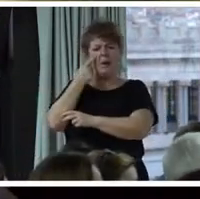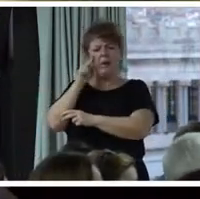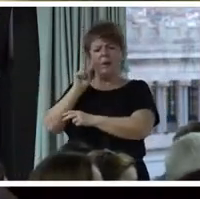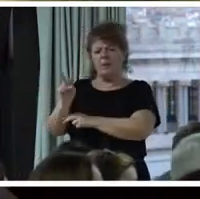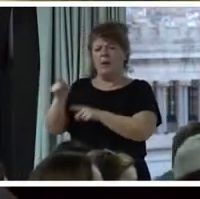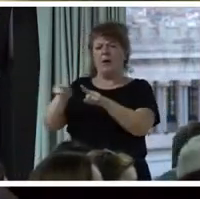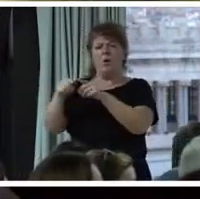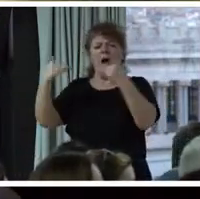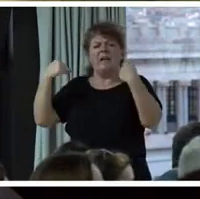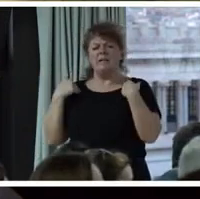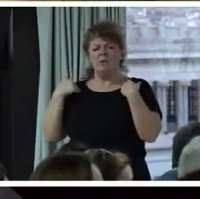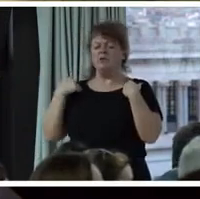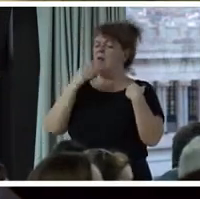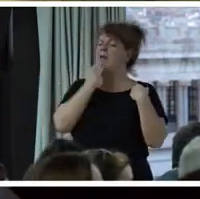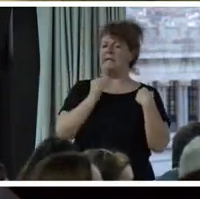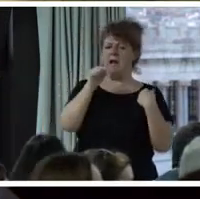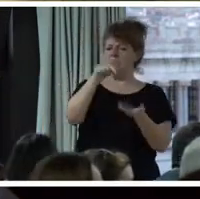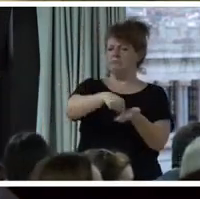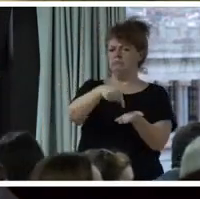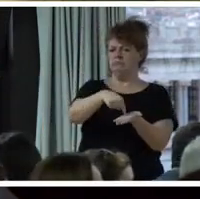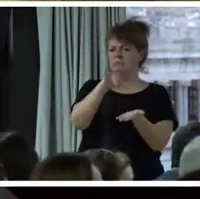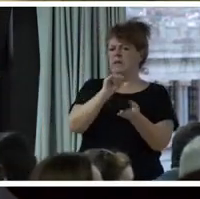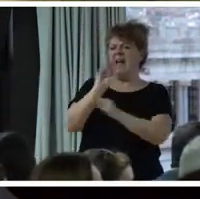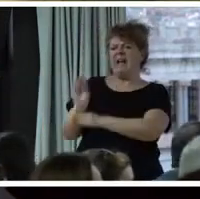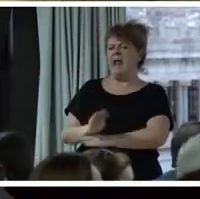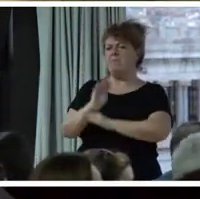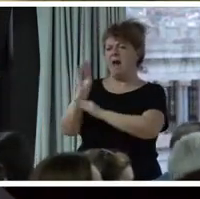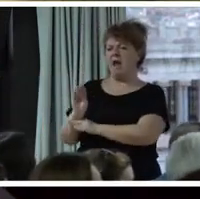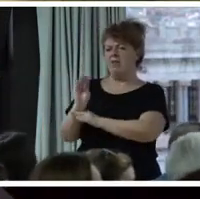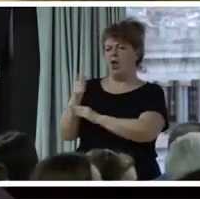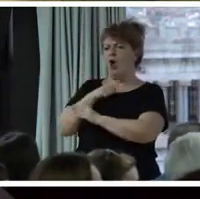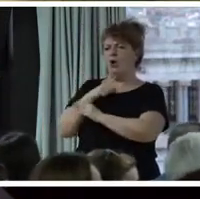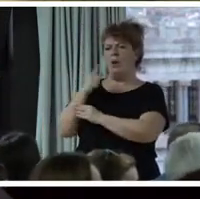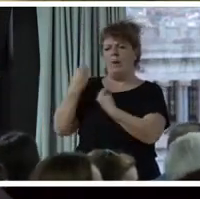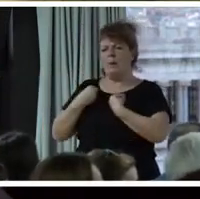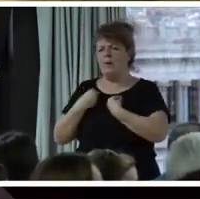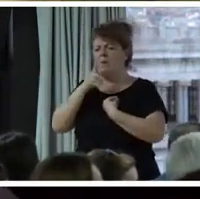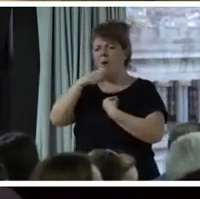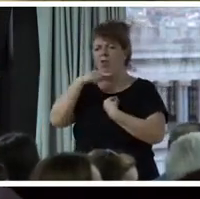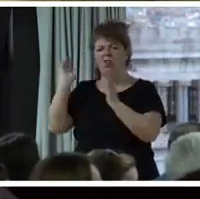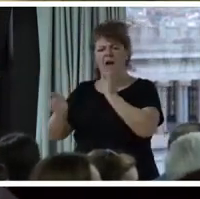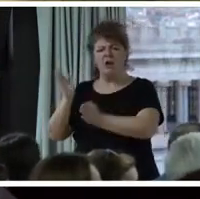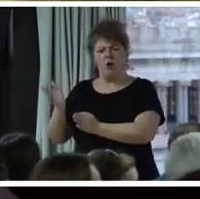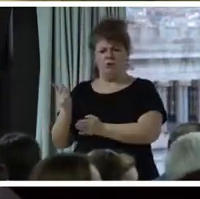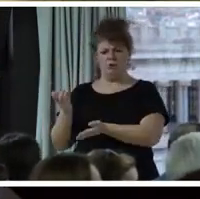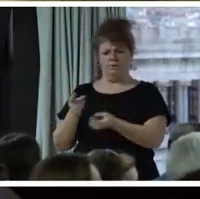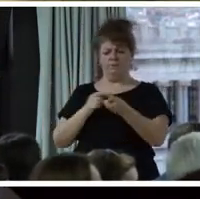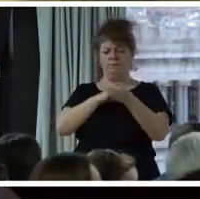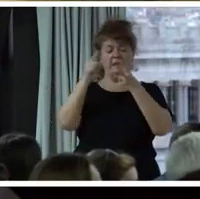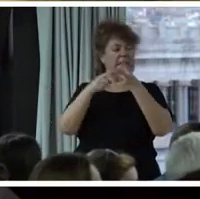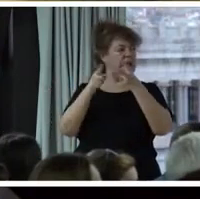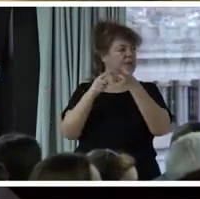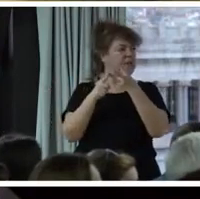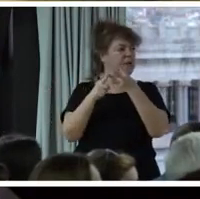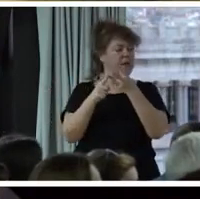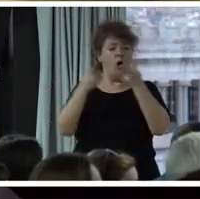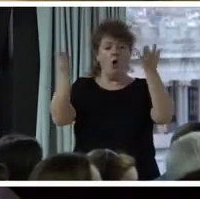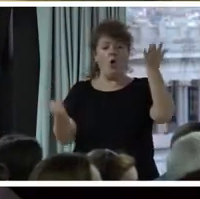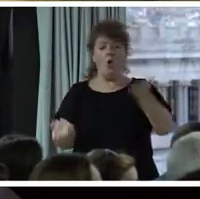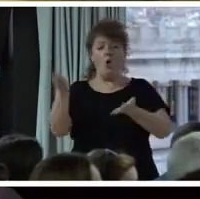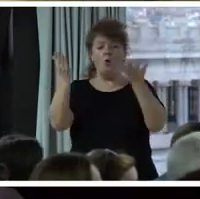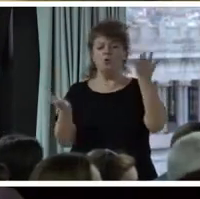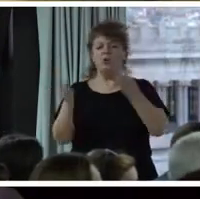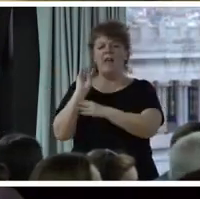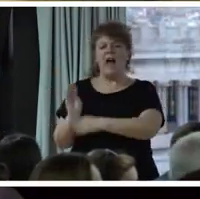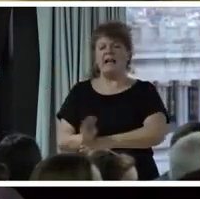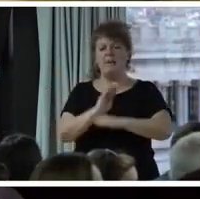cuenta las responsabilidades de Israel y la reparaciones de Vidas por los daños causados tercero justicia